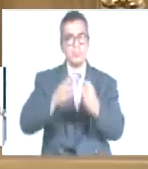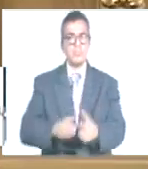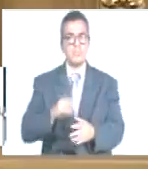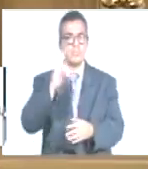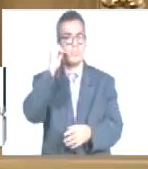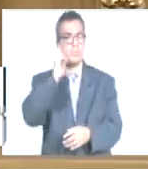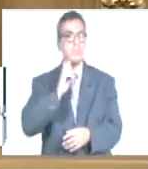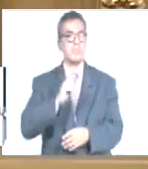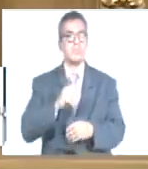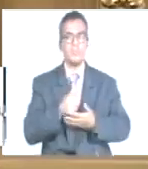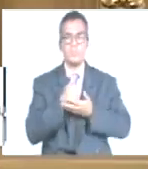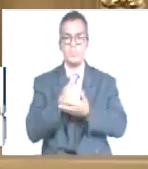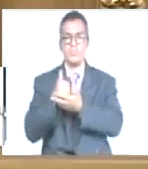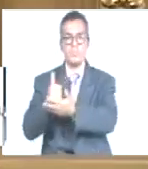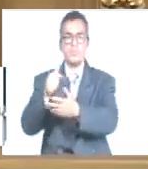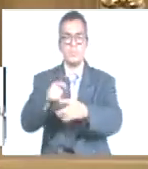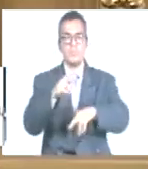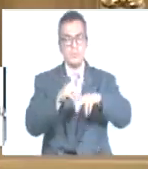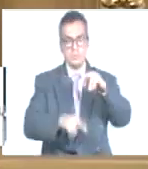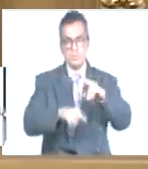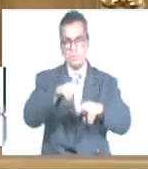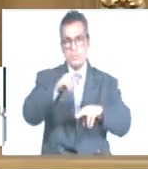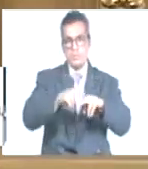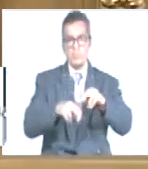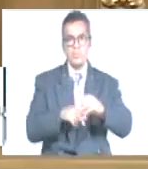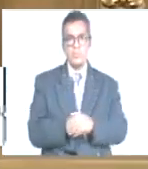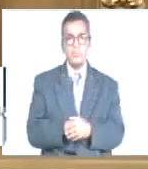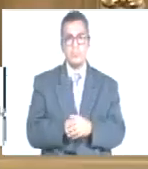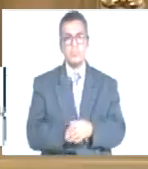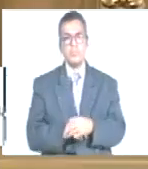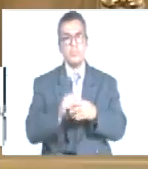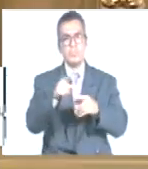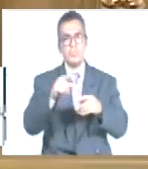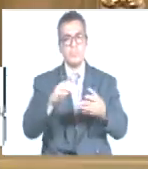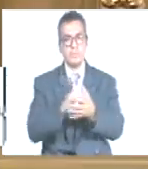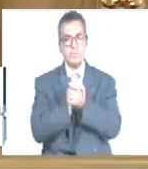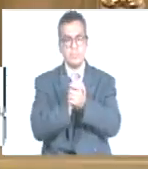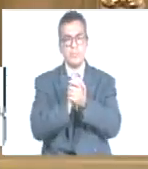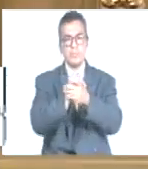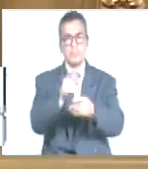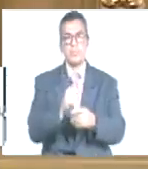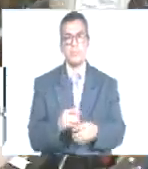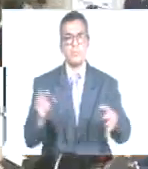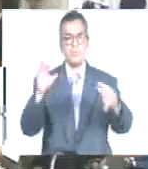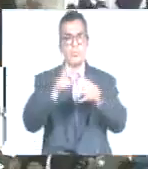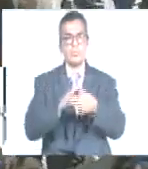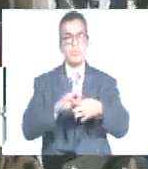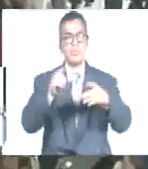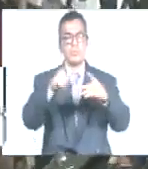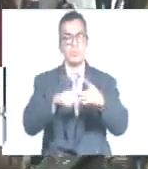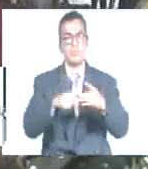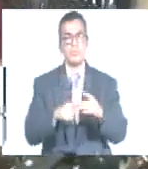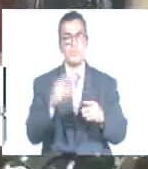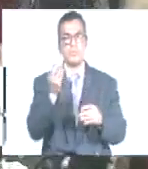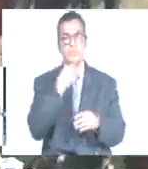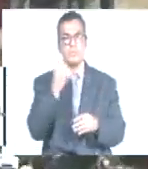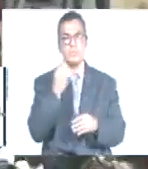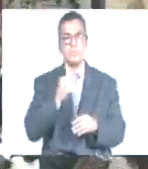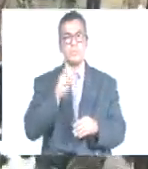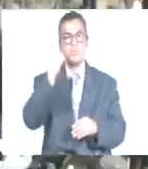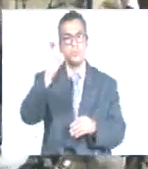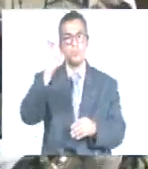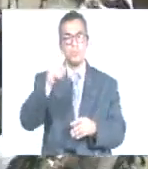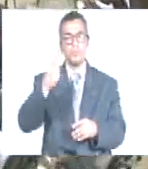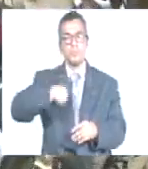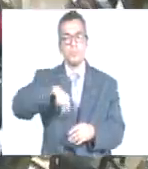bolivariana, contribuyendo a la formación y a una fraternal y a la unión fraternal de la juventud patriota